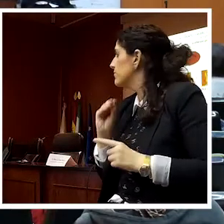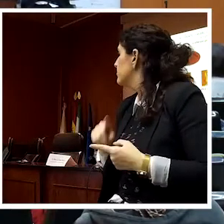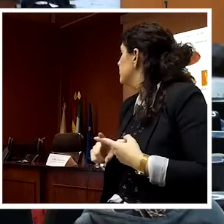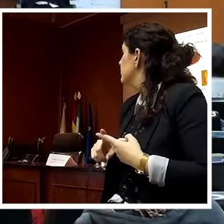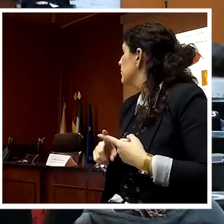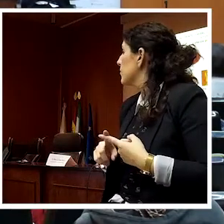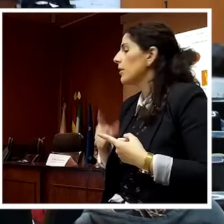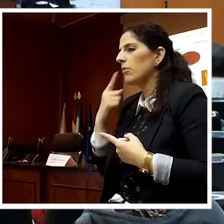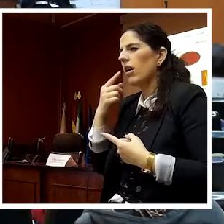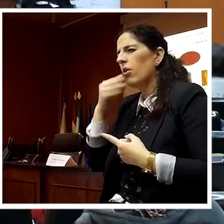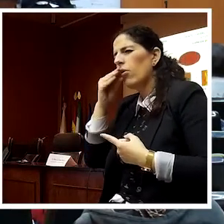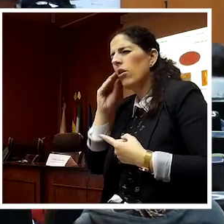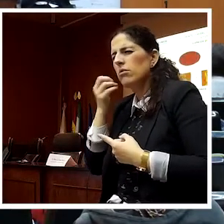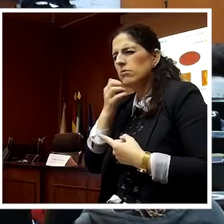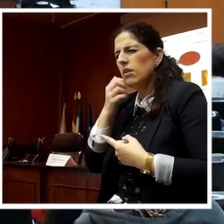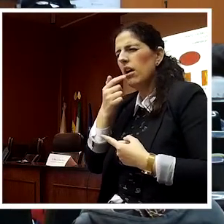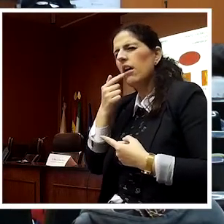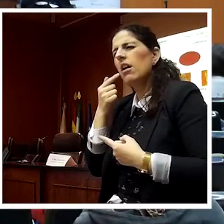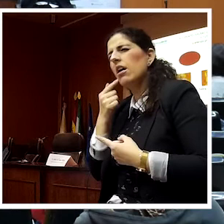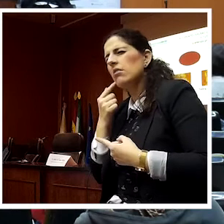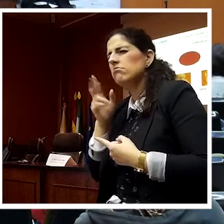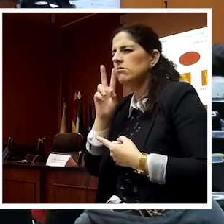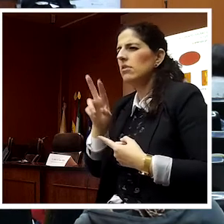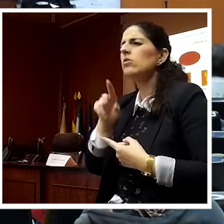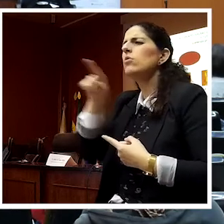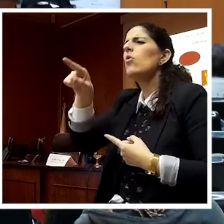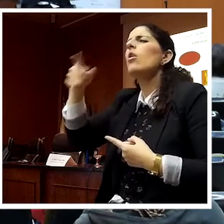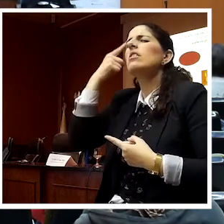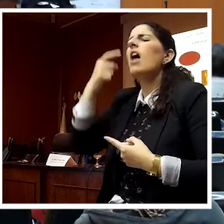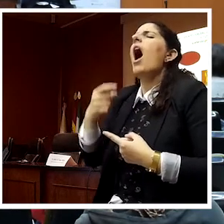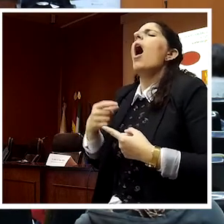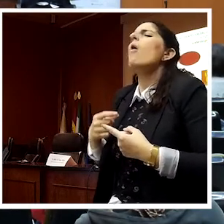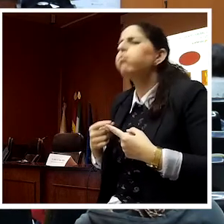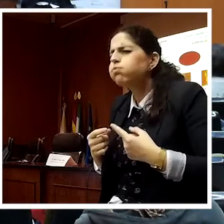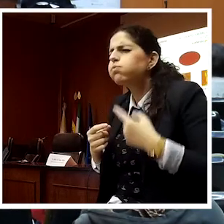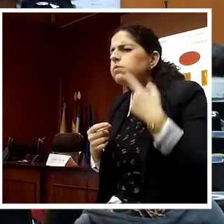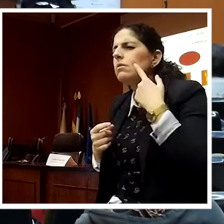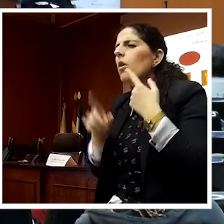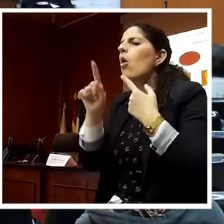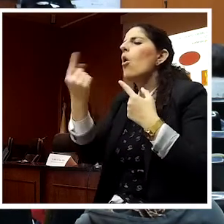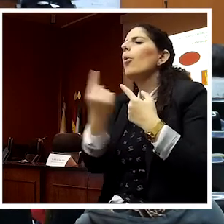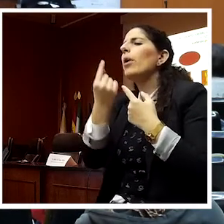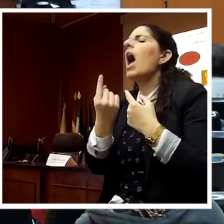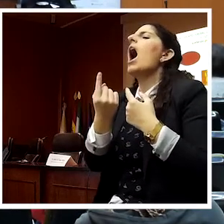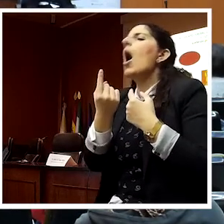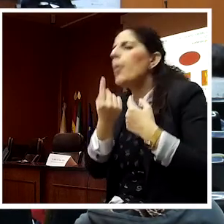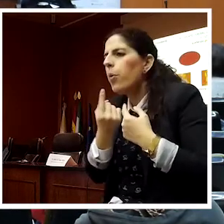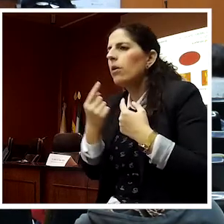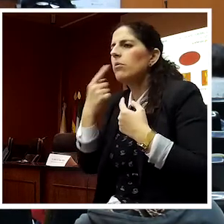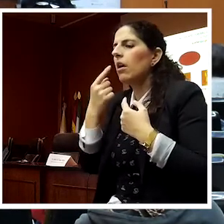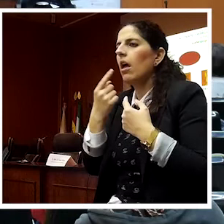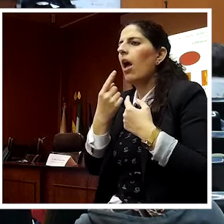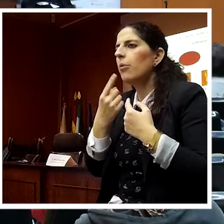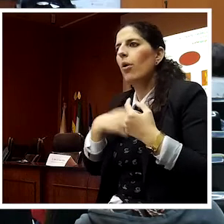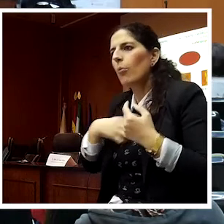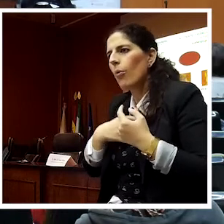esa desviación de la boca es decirle a la persona que intente soplar una vela. Y al soplar,